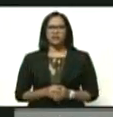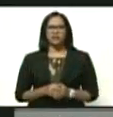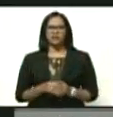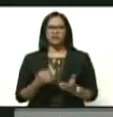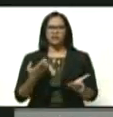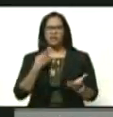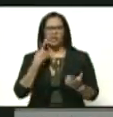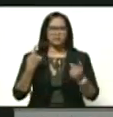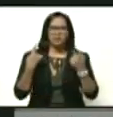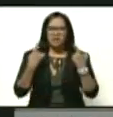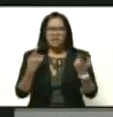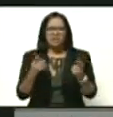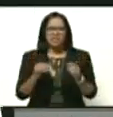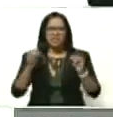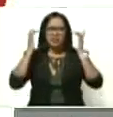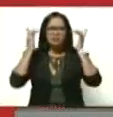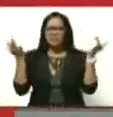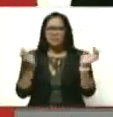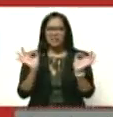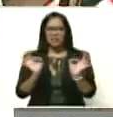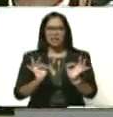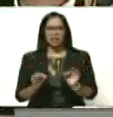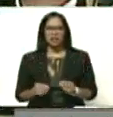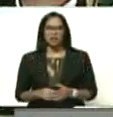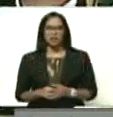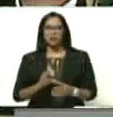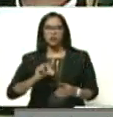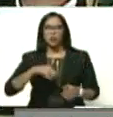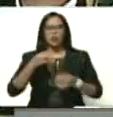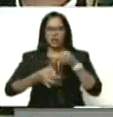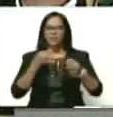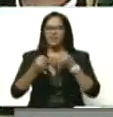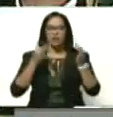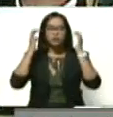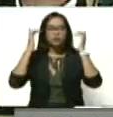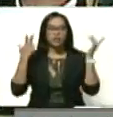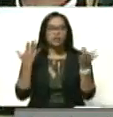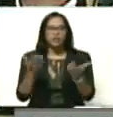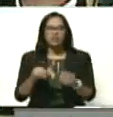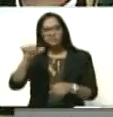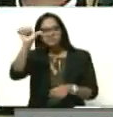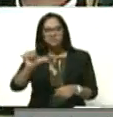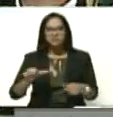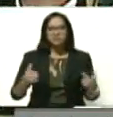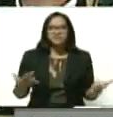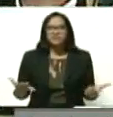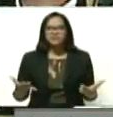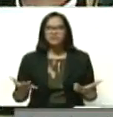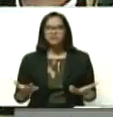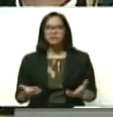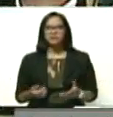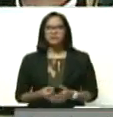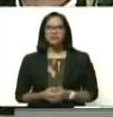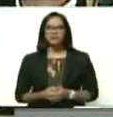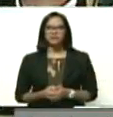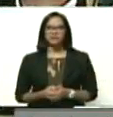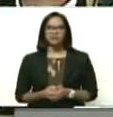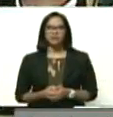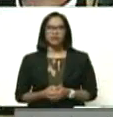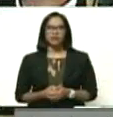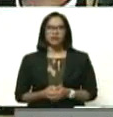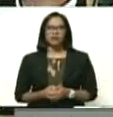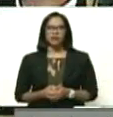diga que es porque el ser muy inteligente no puede explicar por su inteligencia a la pared y para más pues y pongo muy